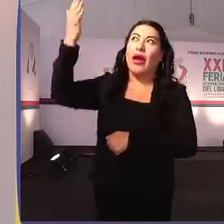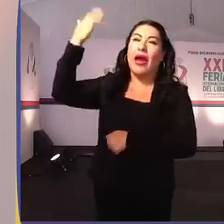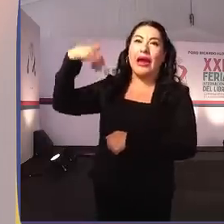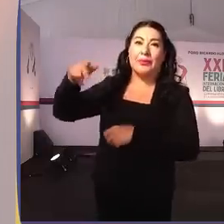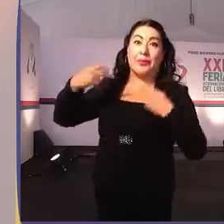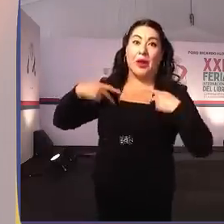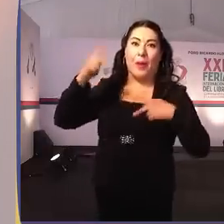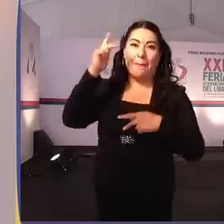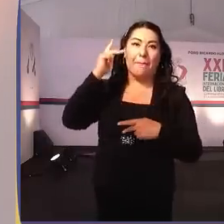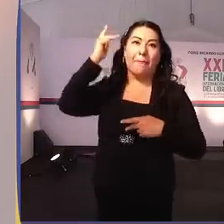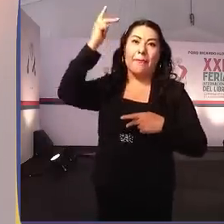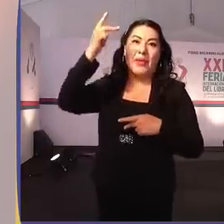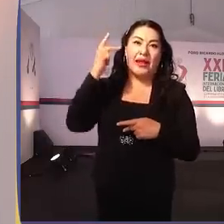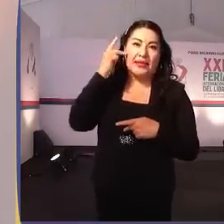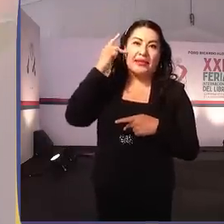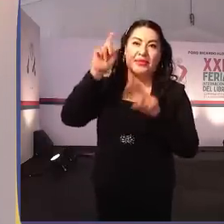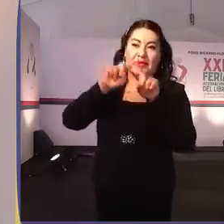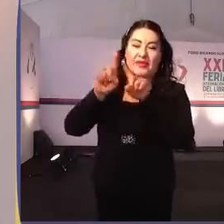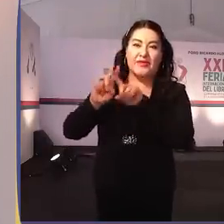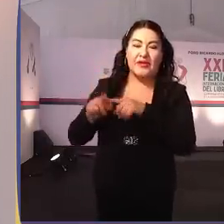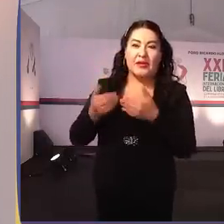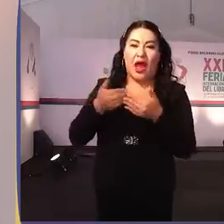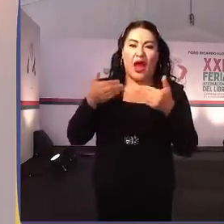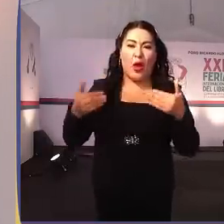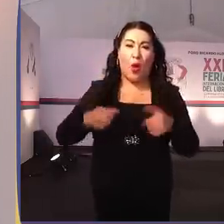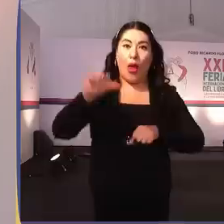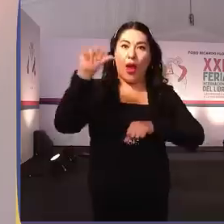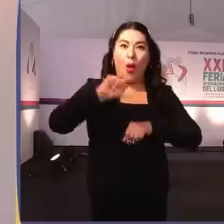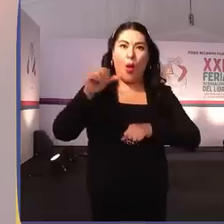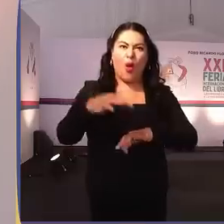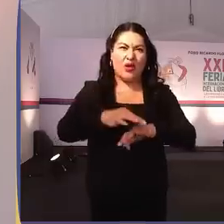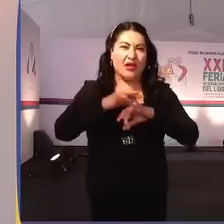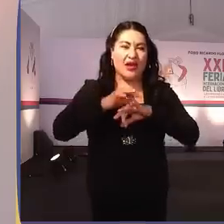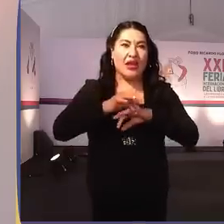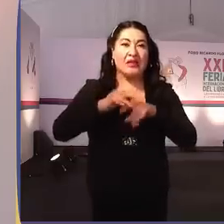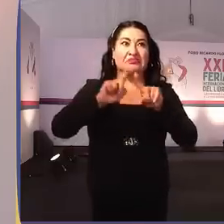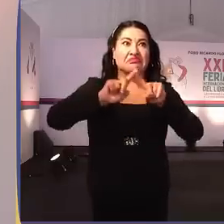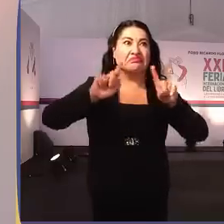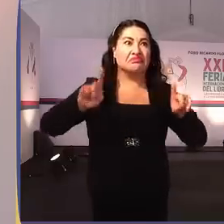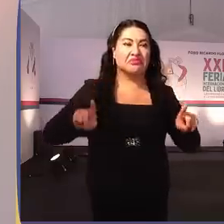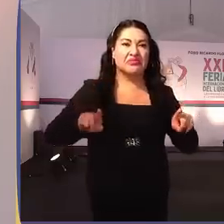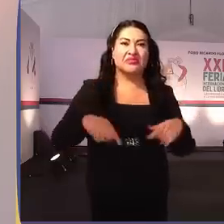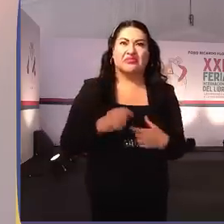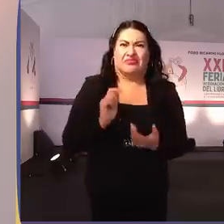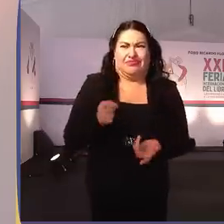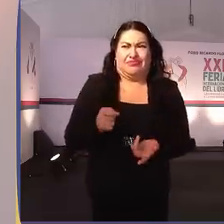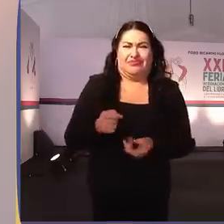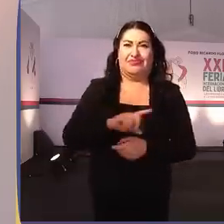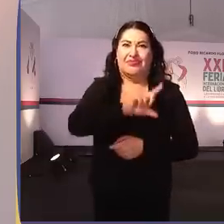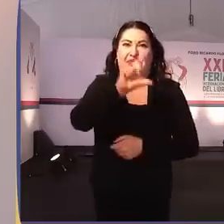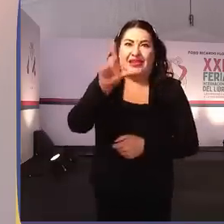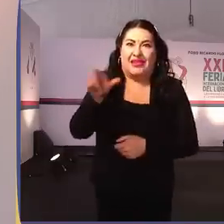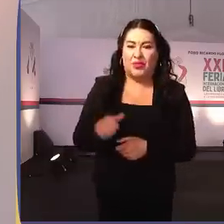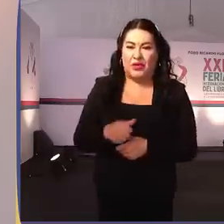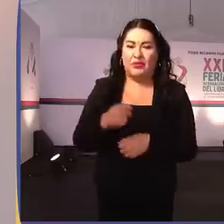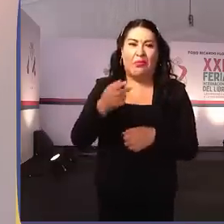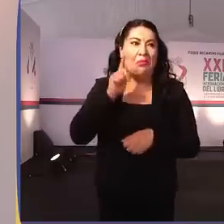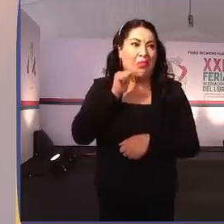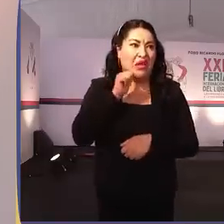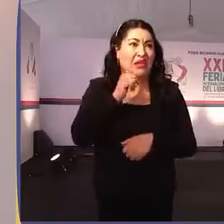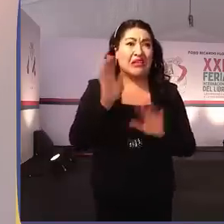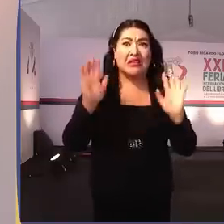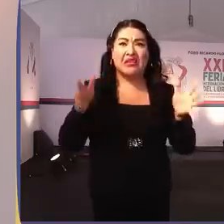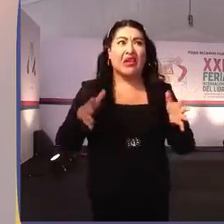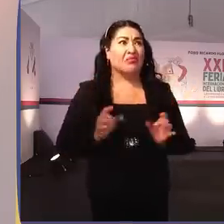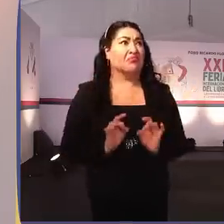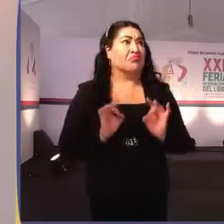doncellas, y nos perdamos lo de hoy, lo que está pasando. Es llamarada de petate, porque al día siguiente, dale, ahí está